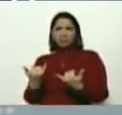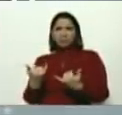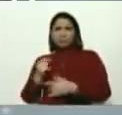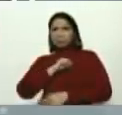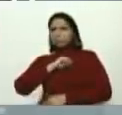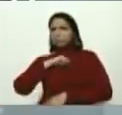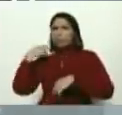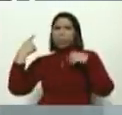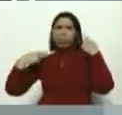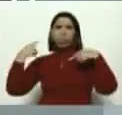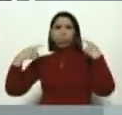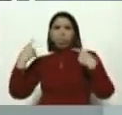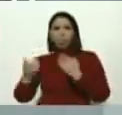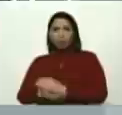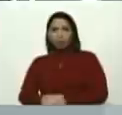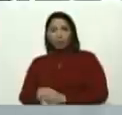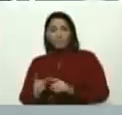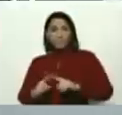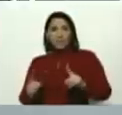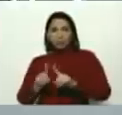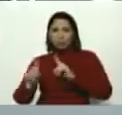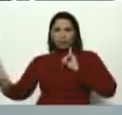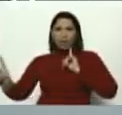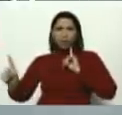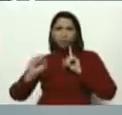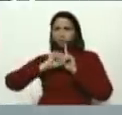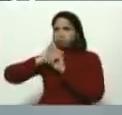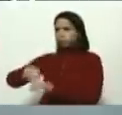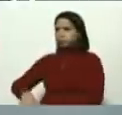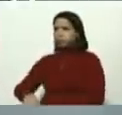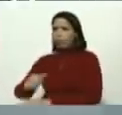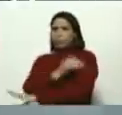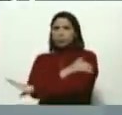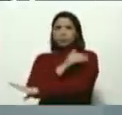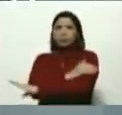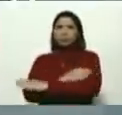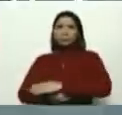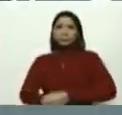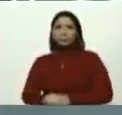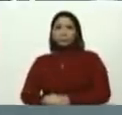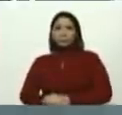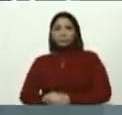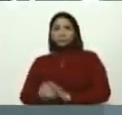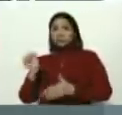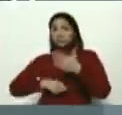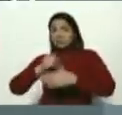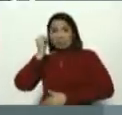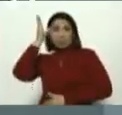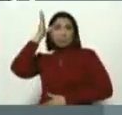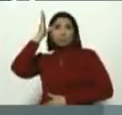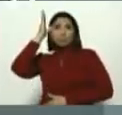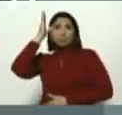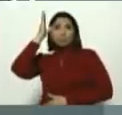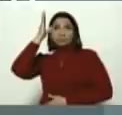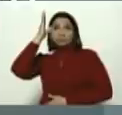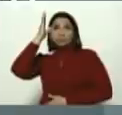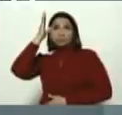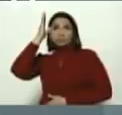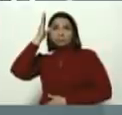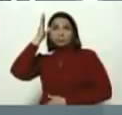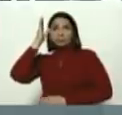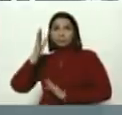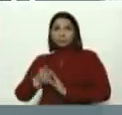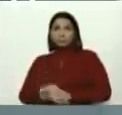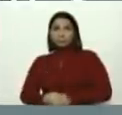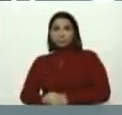locura, pero andan aislados, derrotados, sin capacidad ya